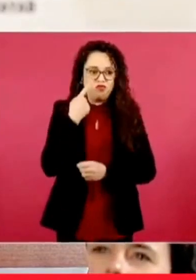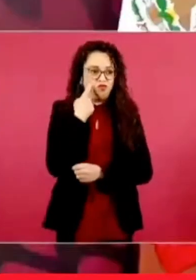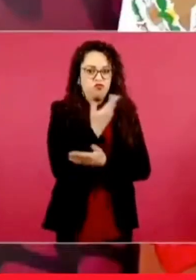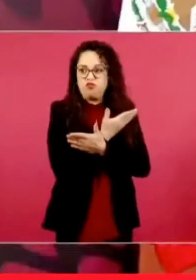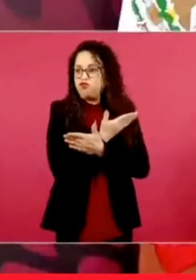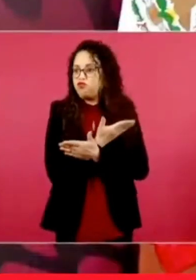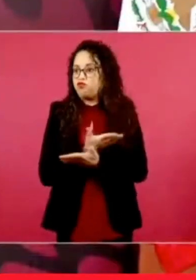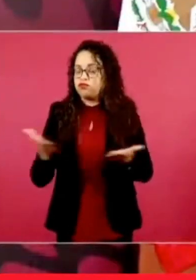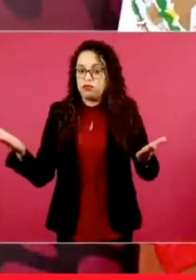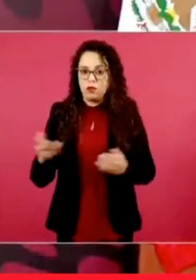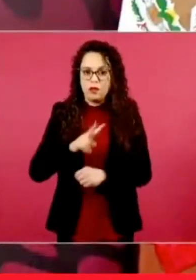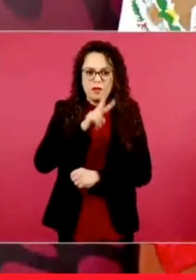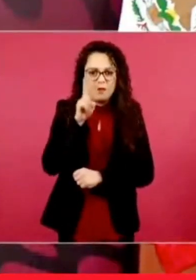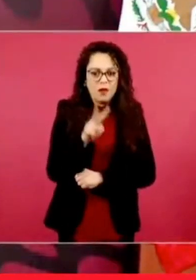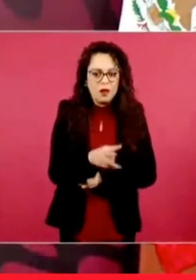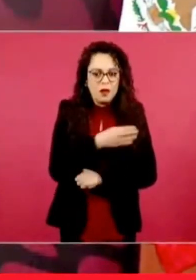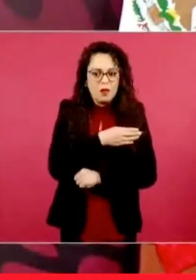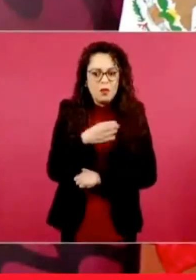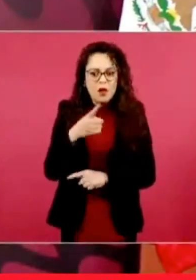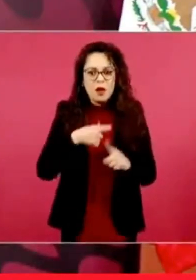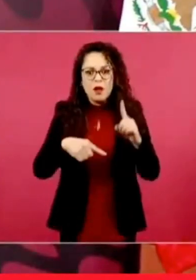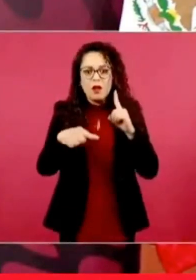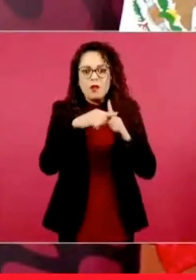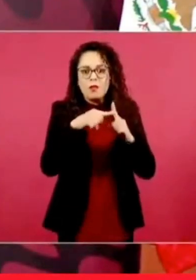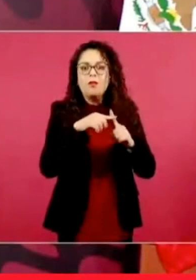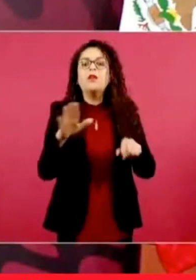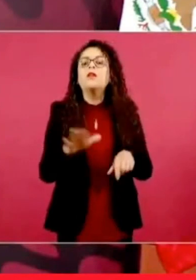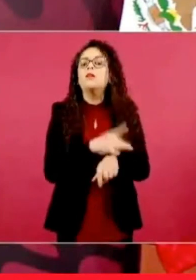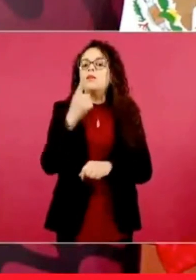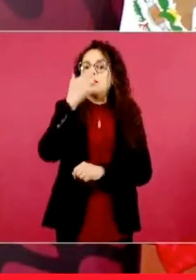muy bueno, porque esto hay que combatirlo.